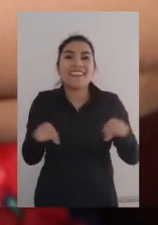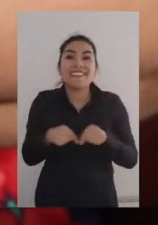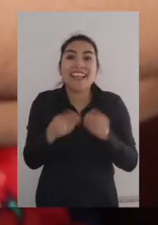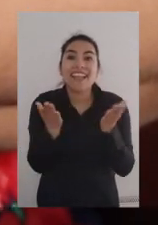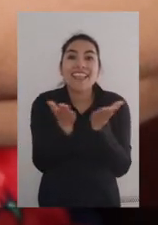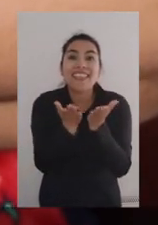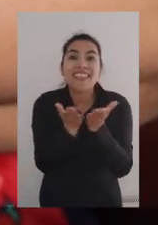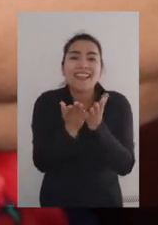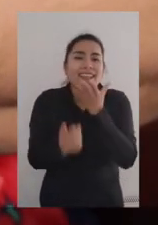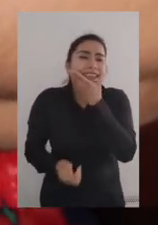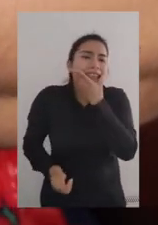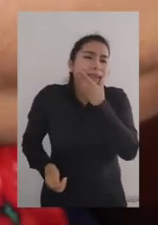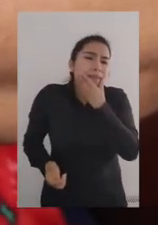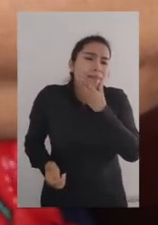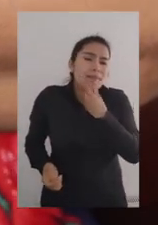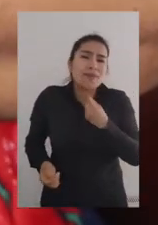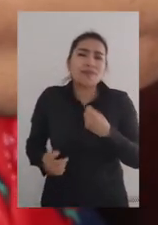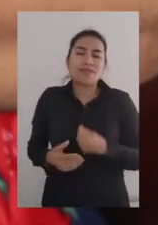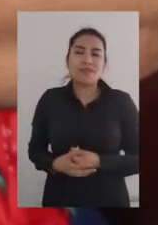hermoso